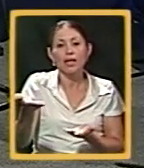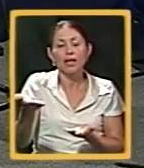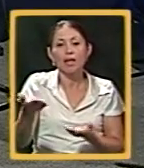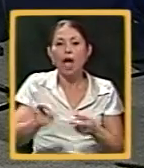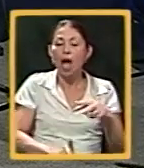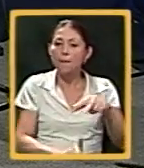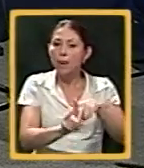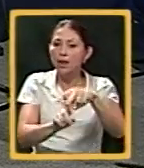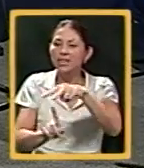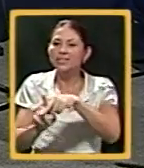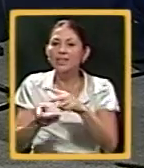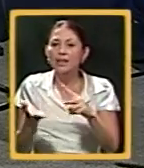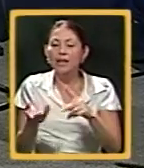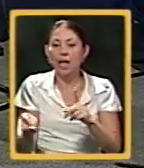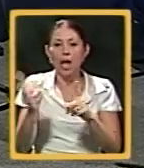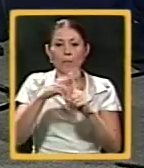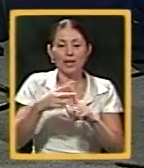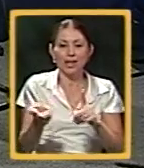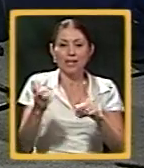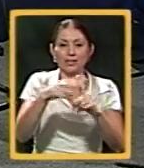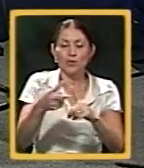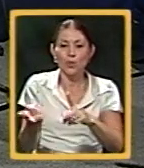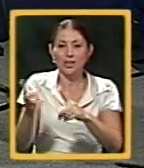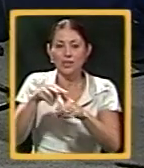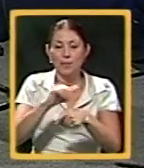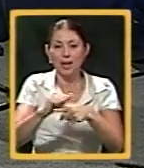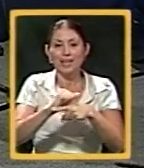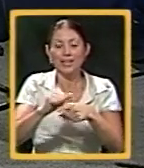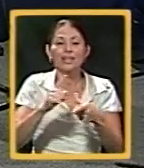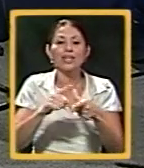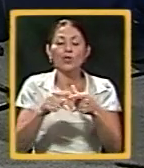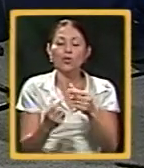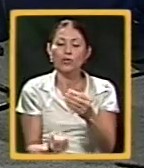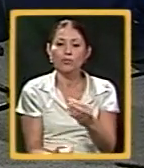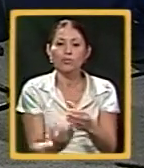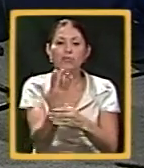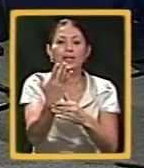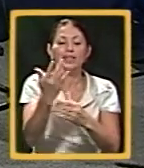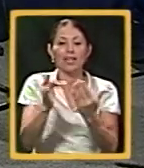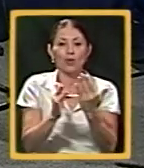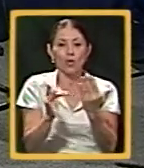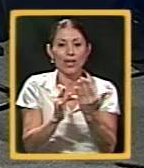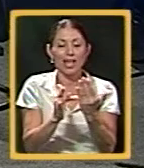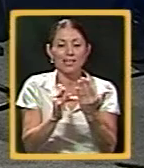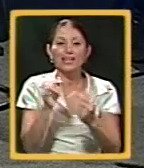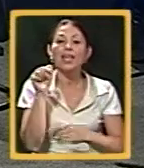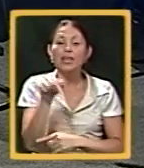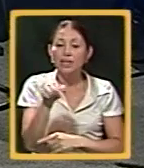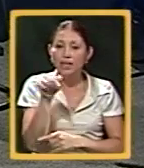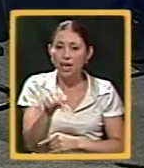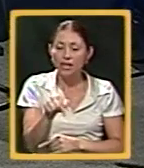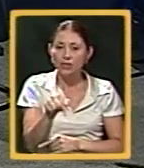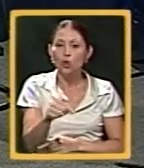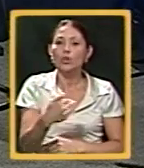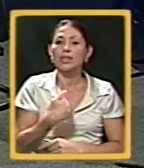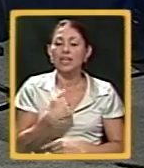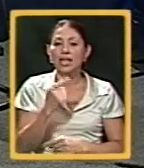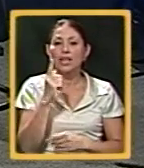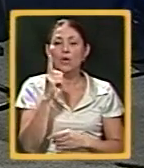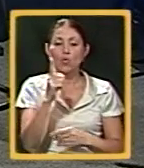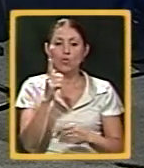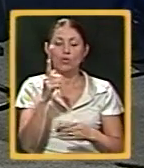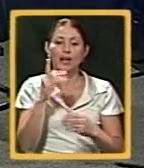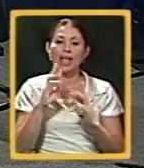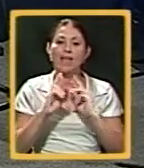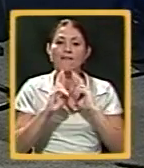aparecen aplicaciones prácticas, y entonces surgen lo que llamamos las tecnologías, y eso definitivamente pues tiene un efecto sobre